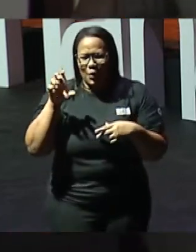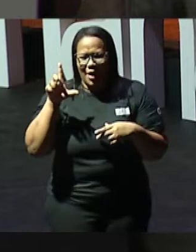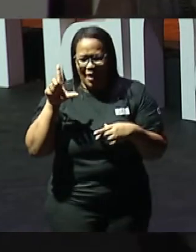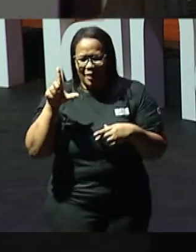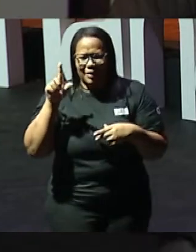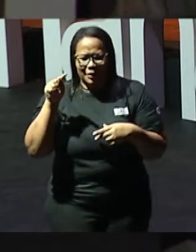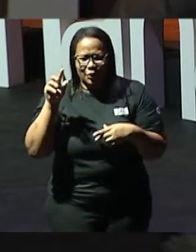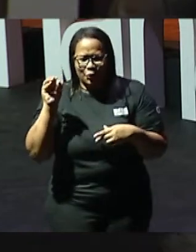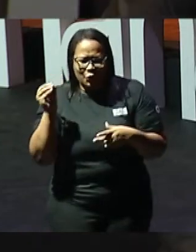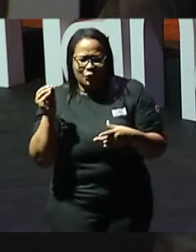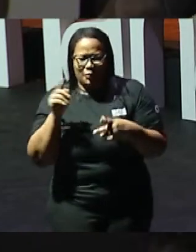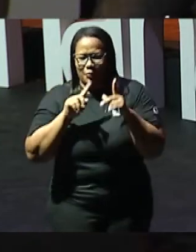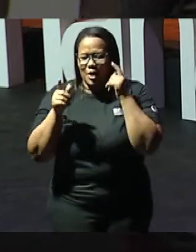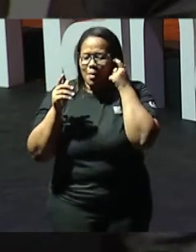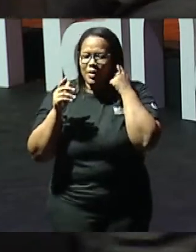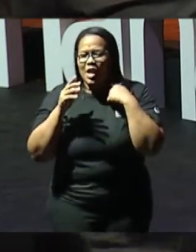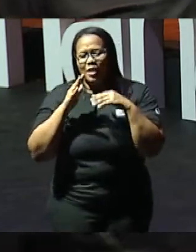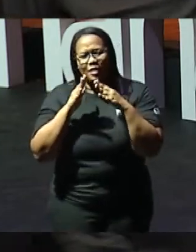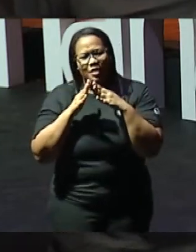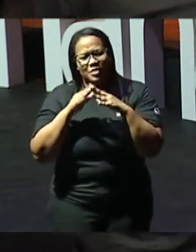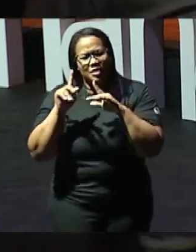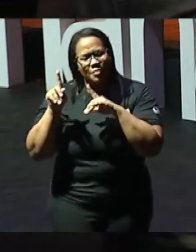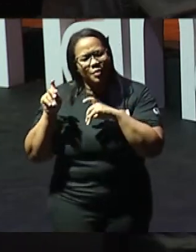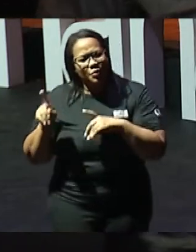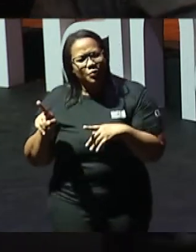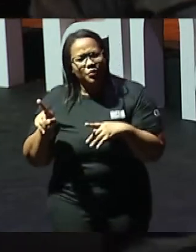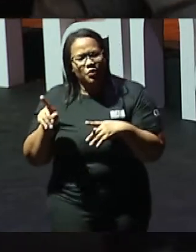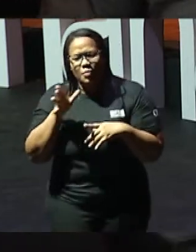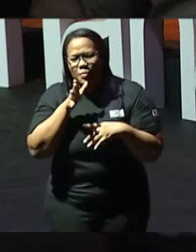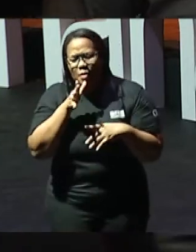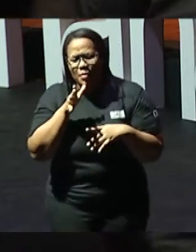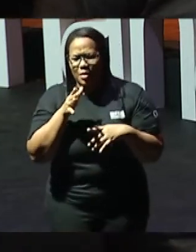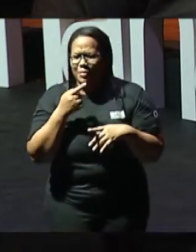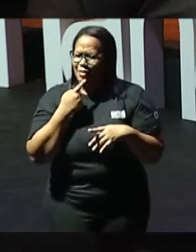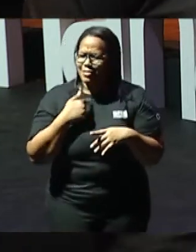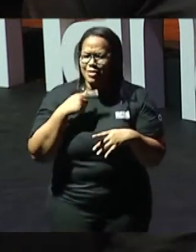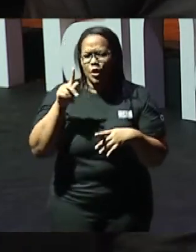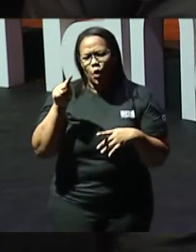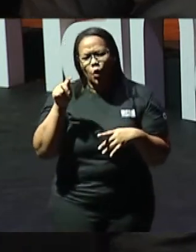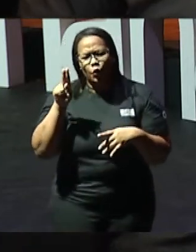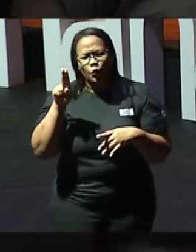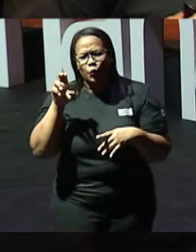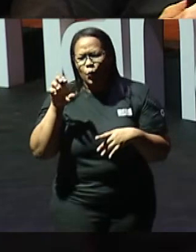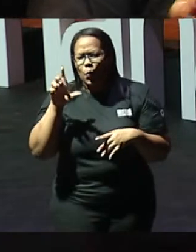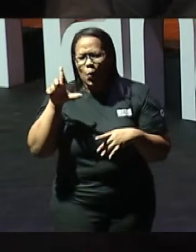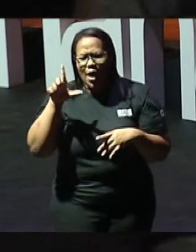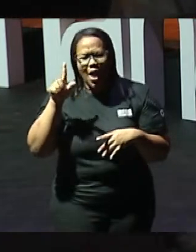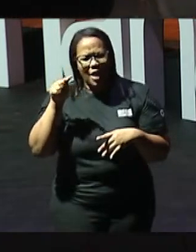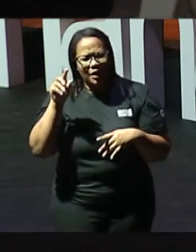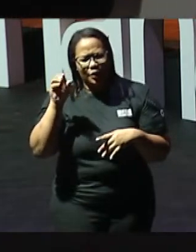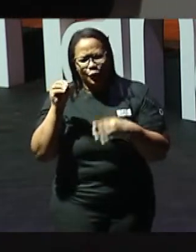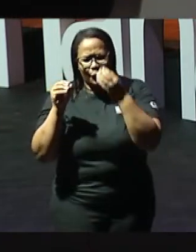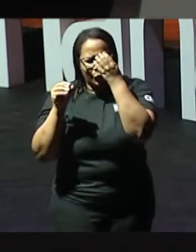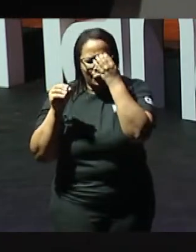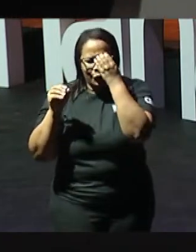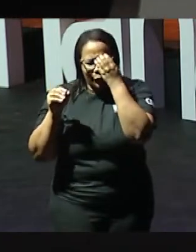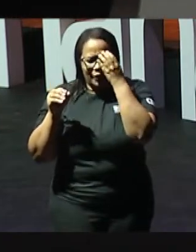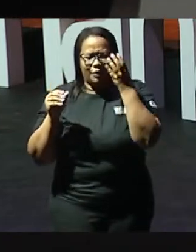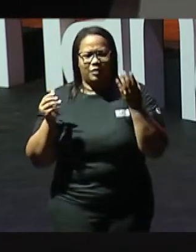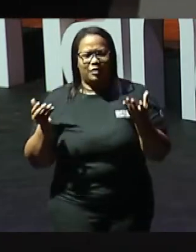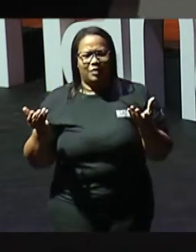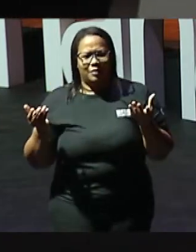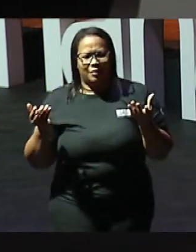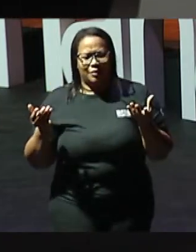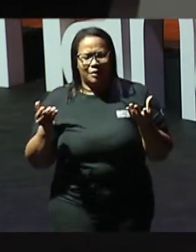dijo mami ven acá en el colegio me están diciendo tuerto yo no sé si yo voy y mami muy seria si a guste mi